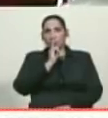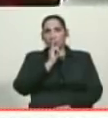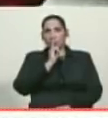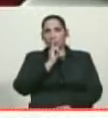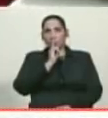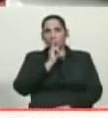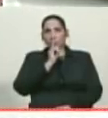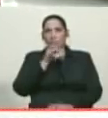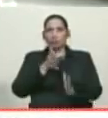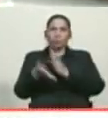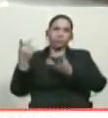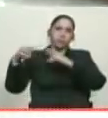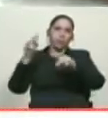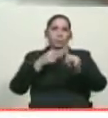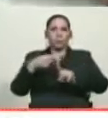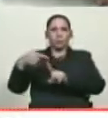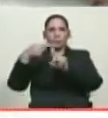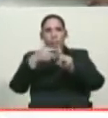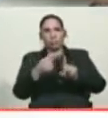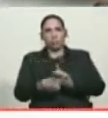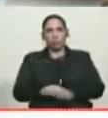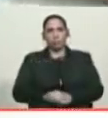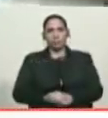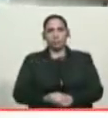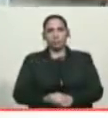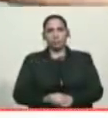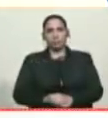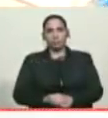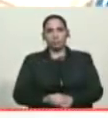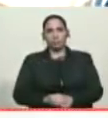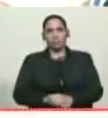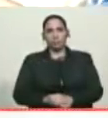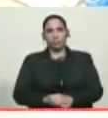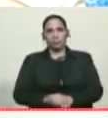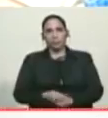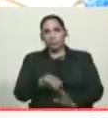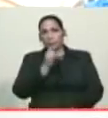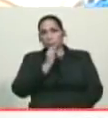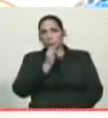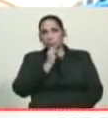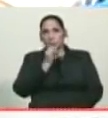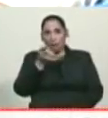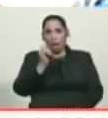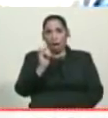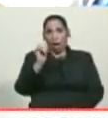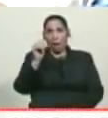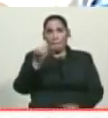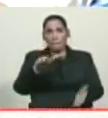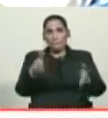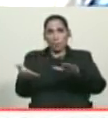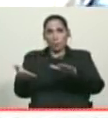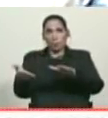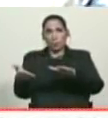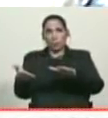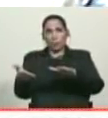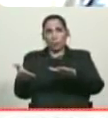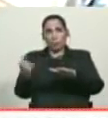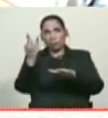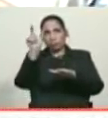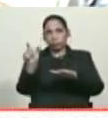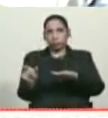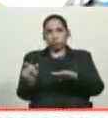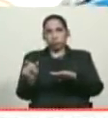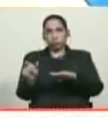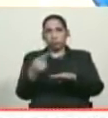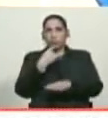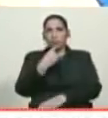falsos positivos y vienen cómo se manejan las noticias. Hay una persona fallecida, esa información que yo tengo. Dijeron que había